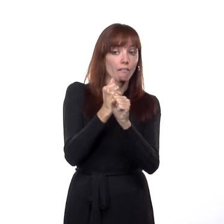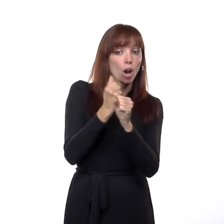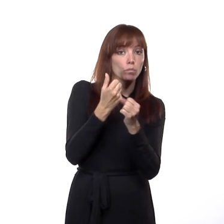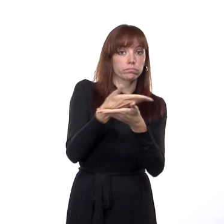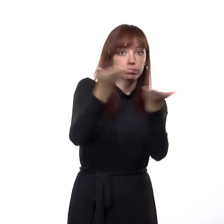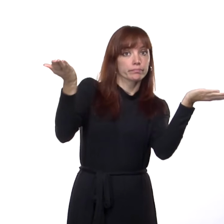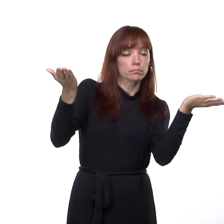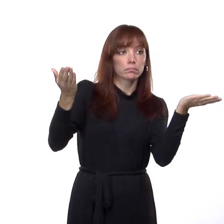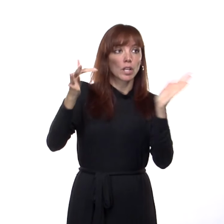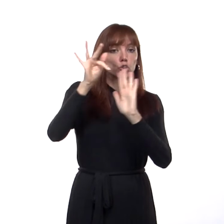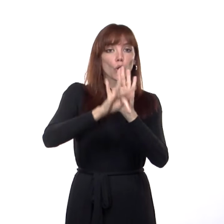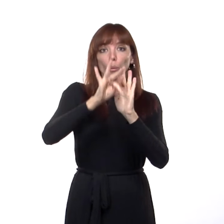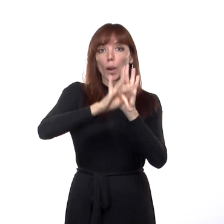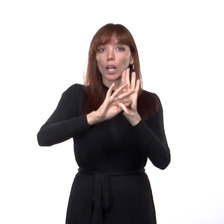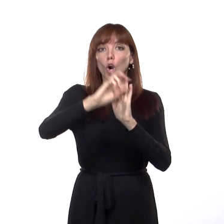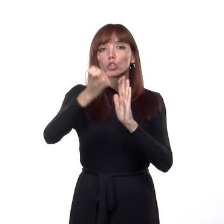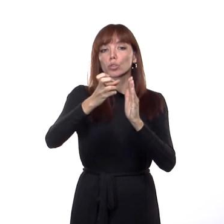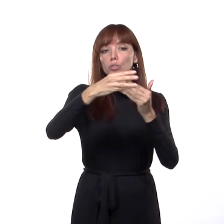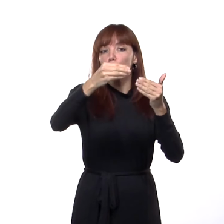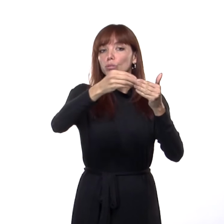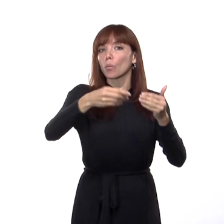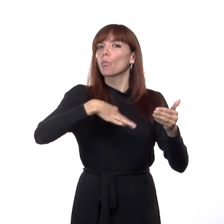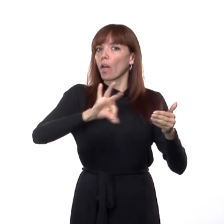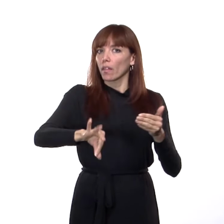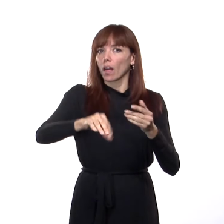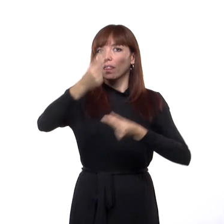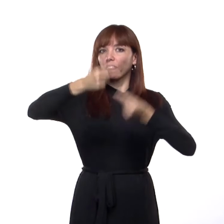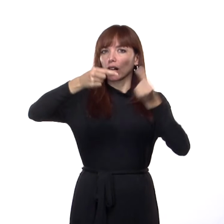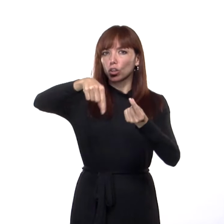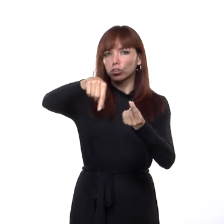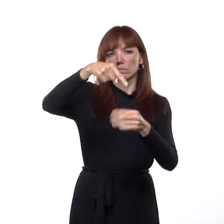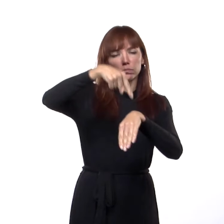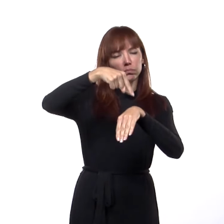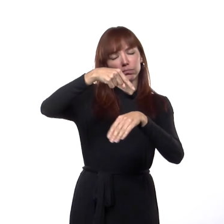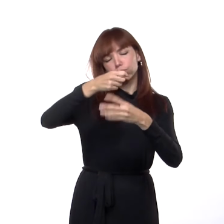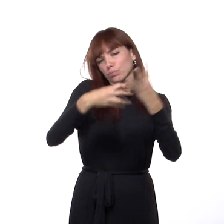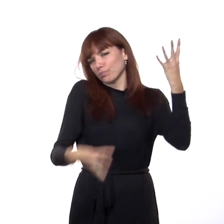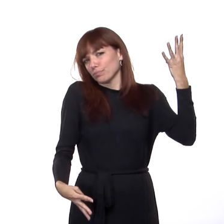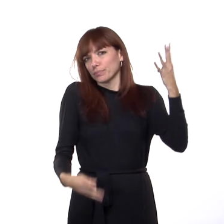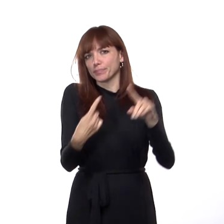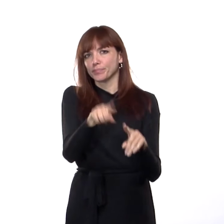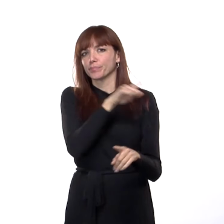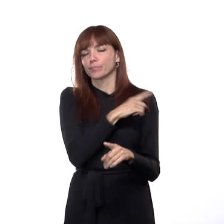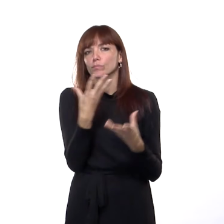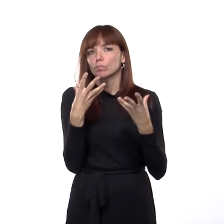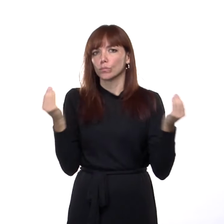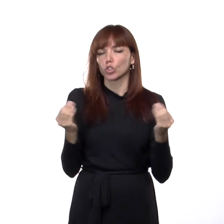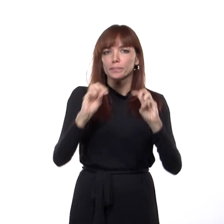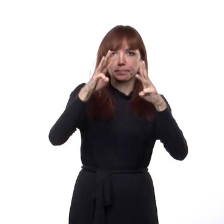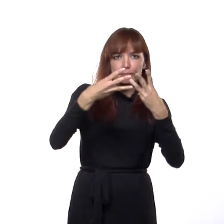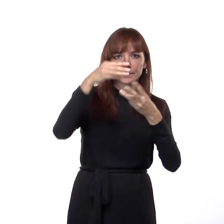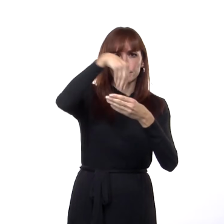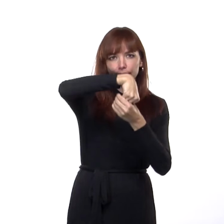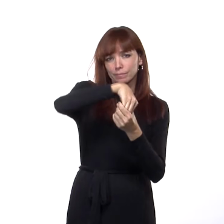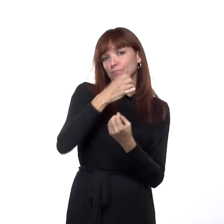los software a terceras a datos a cantidades ingentes de datos que van a parar a través de intranet extranet